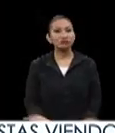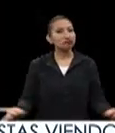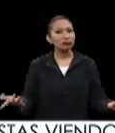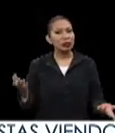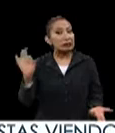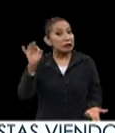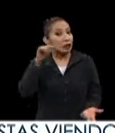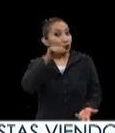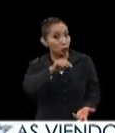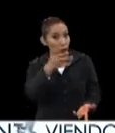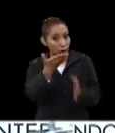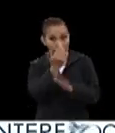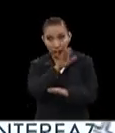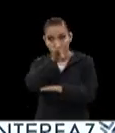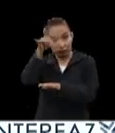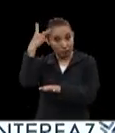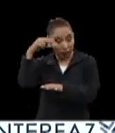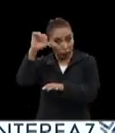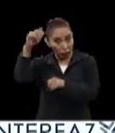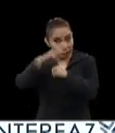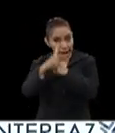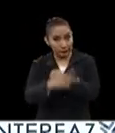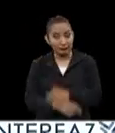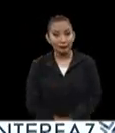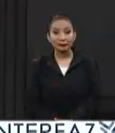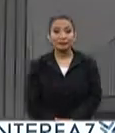¿Alguna vez habías salido al extranjero?